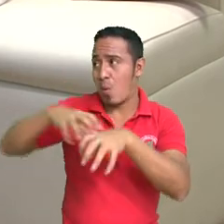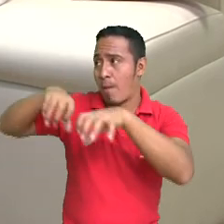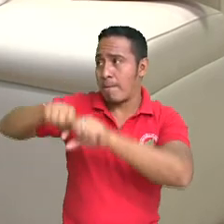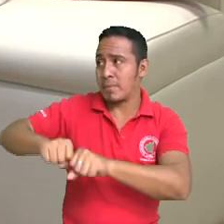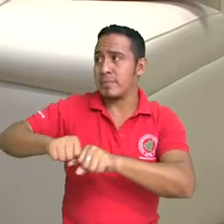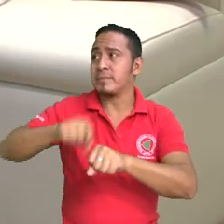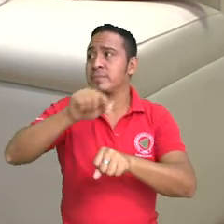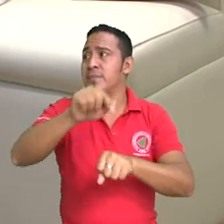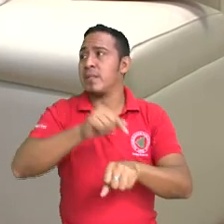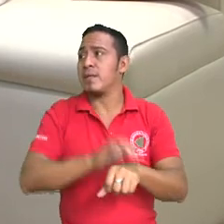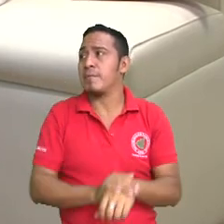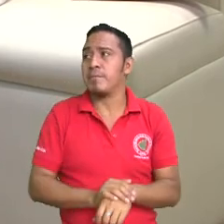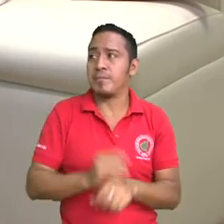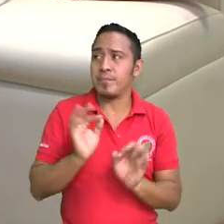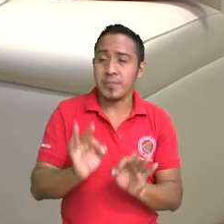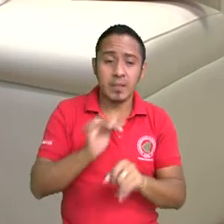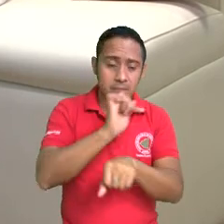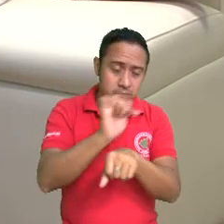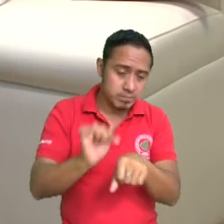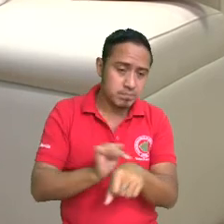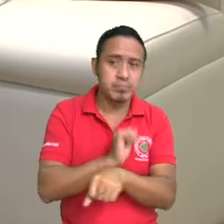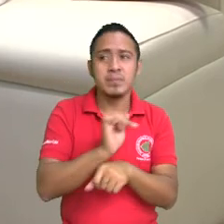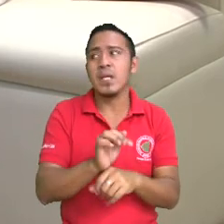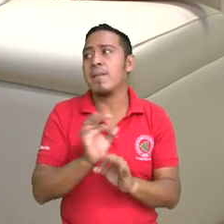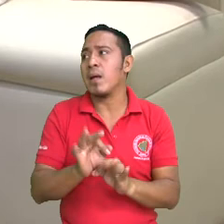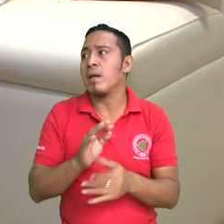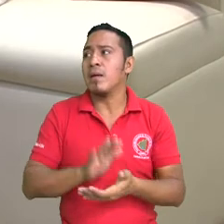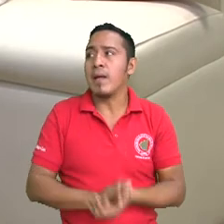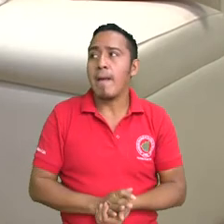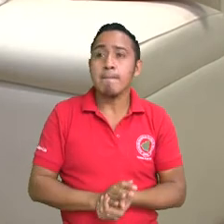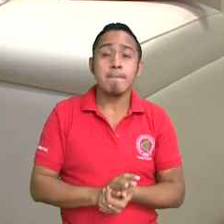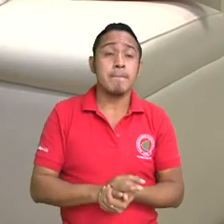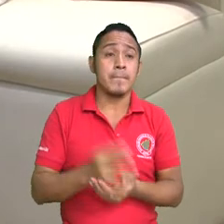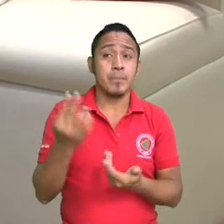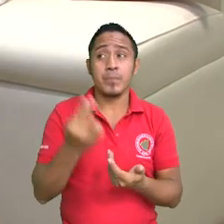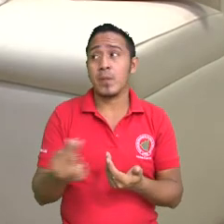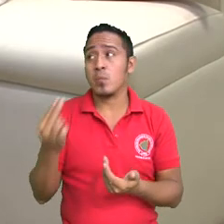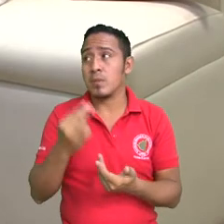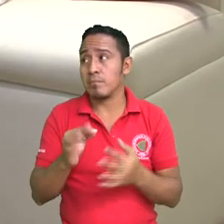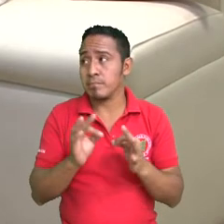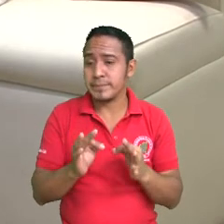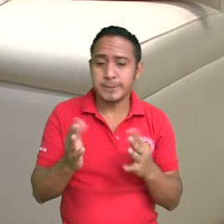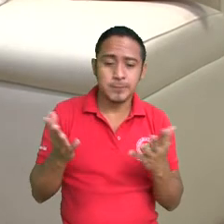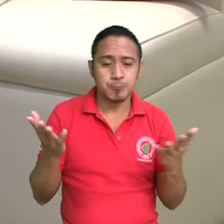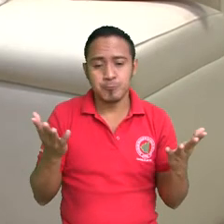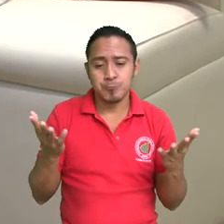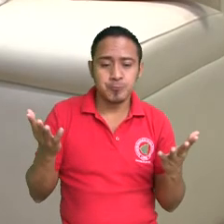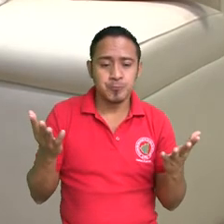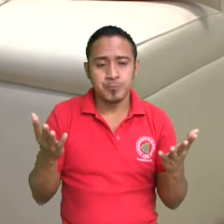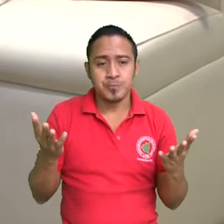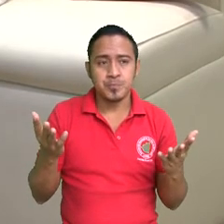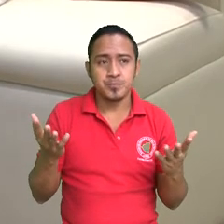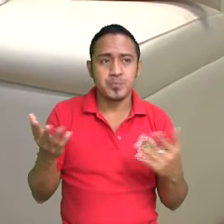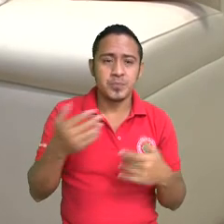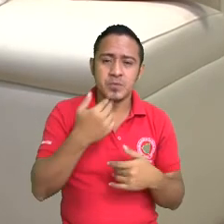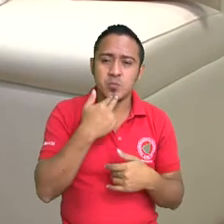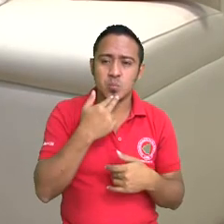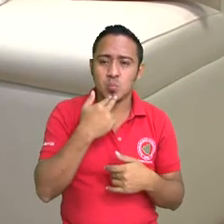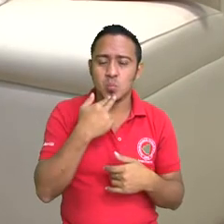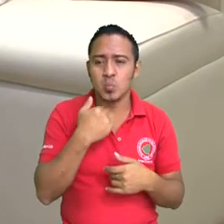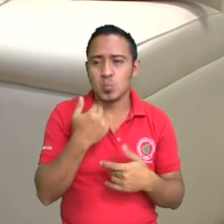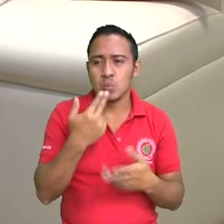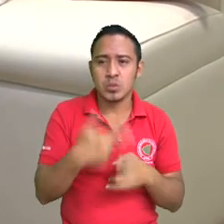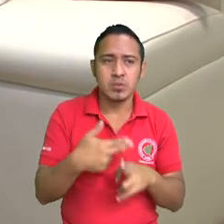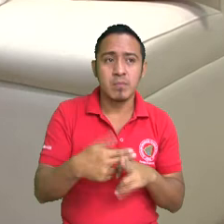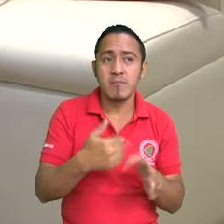para que el niño no ande en la calle y no le pase algo en la calle, la forma más, ¿cómo le dijera? No sé si llamarle fácil